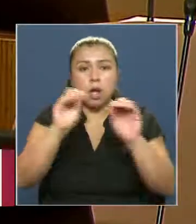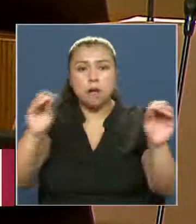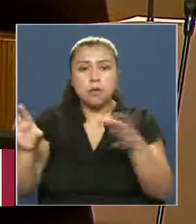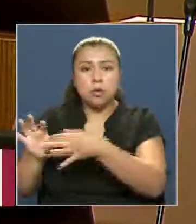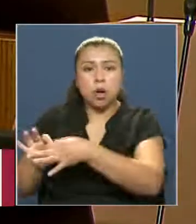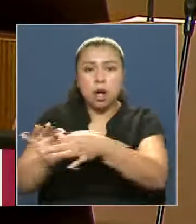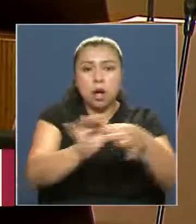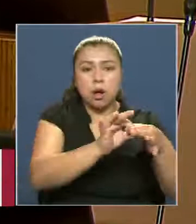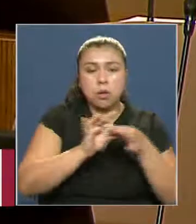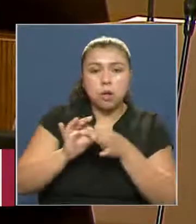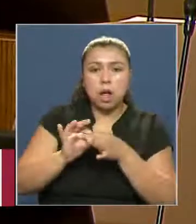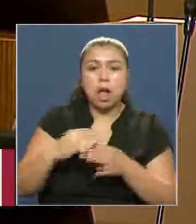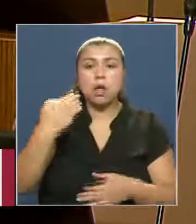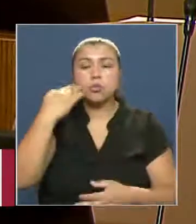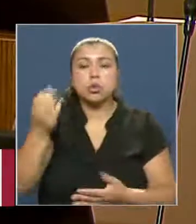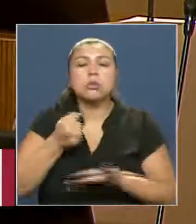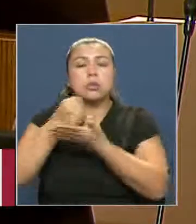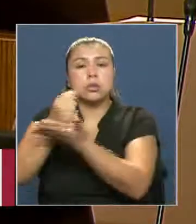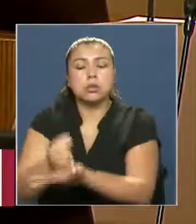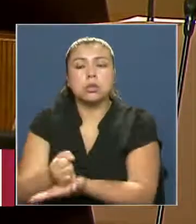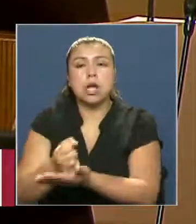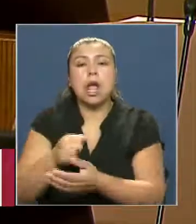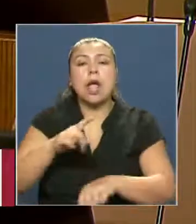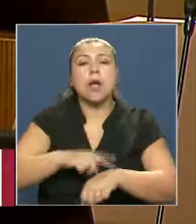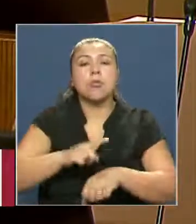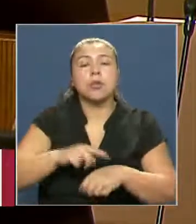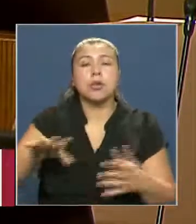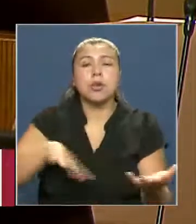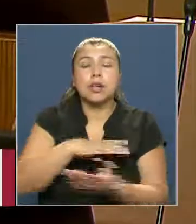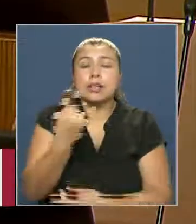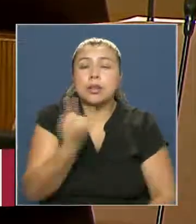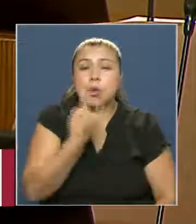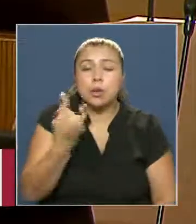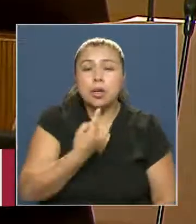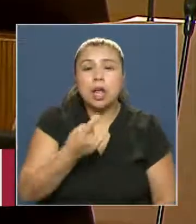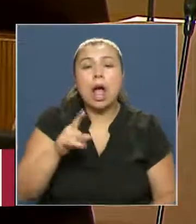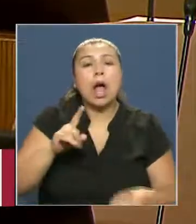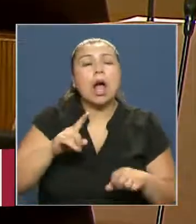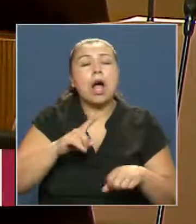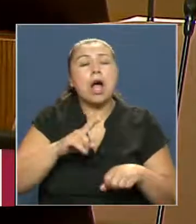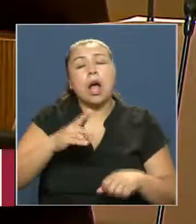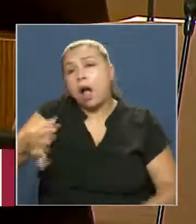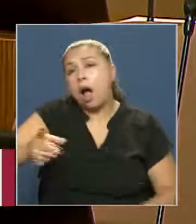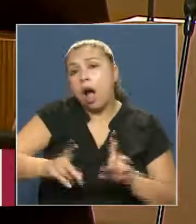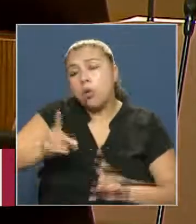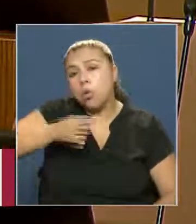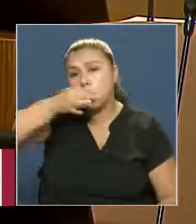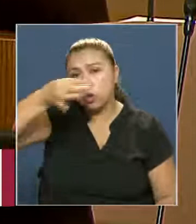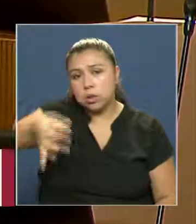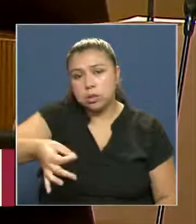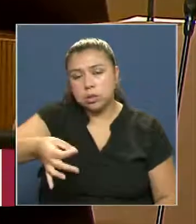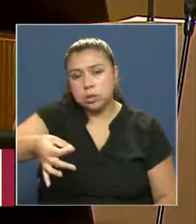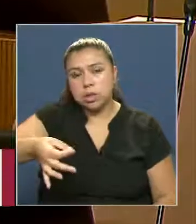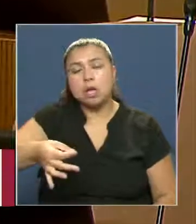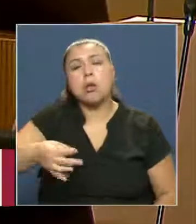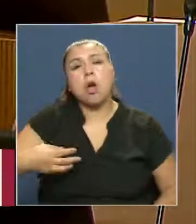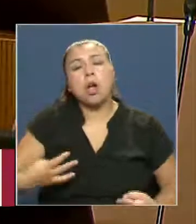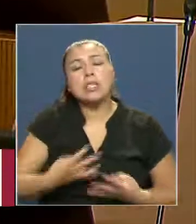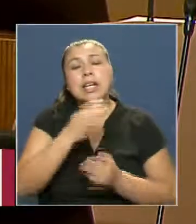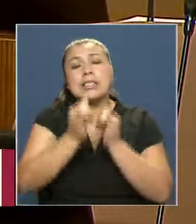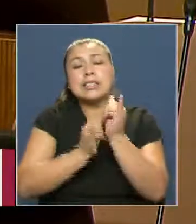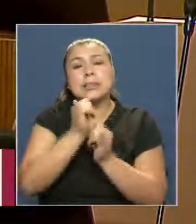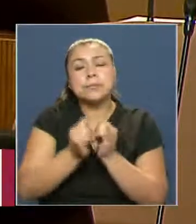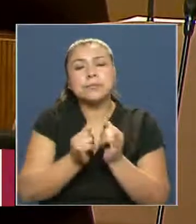y solidaridad en tiempos de crisis y de emergencia, hay algunos que todavía sostienen o quieren decir a través de redes sociales que